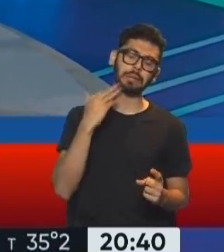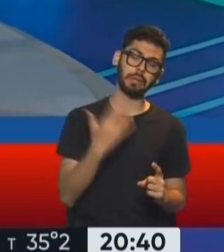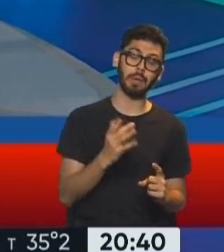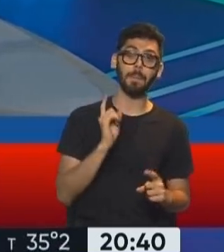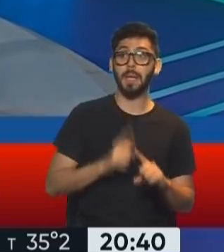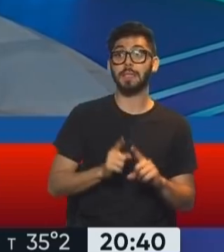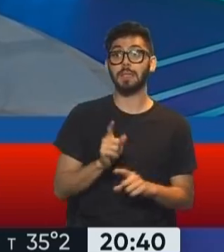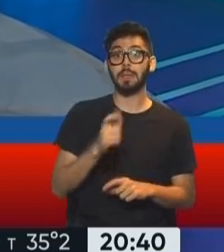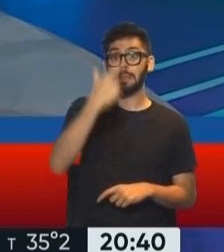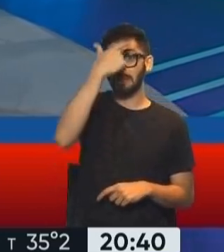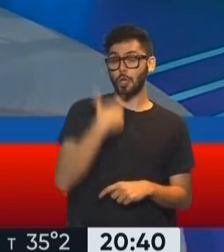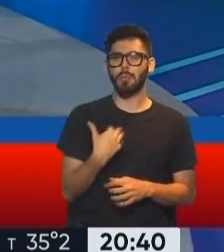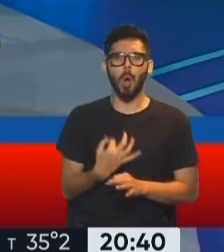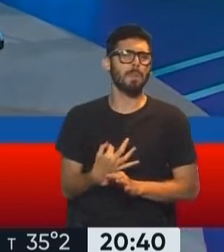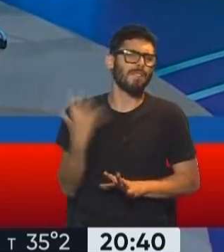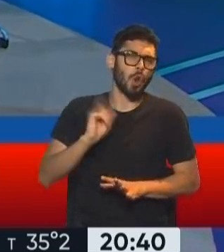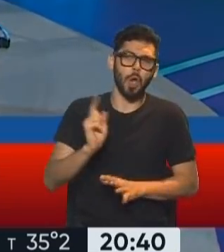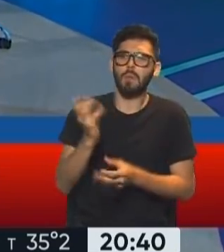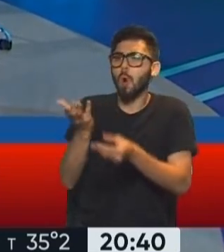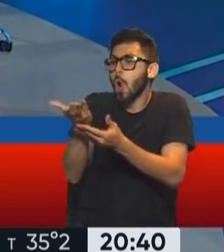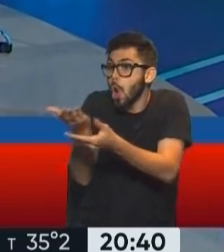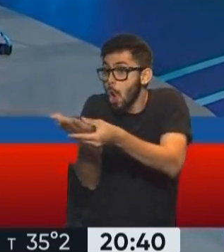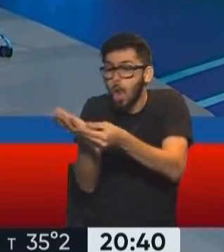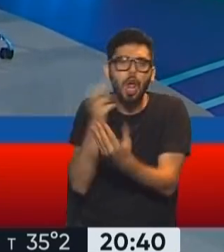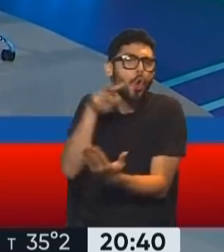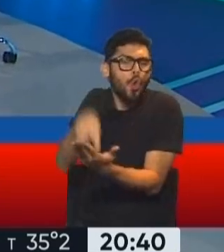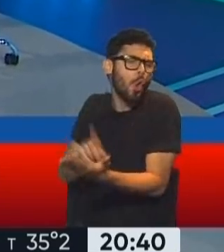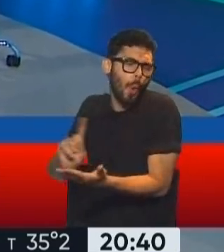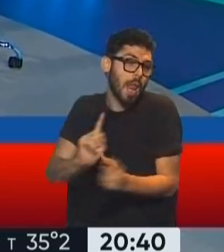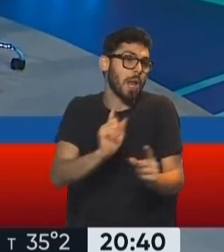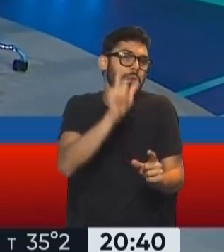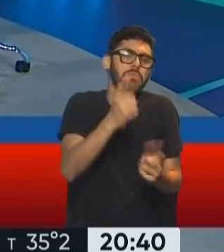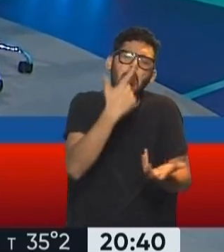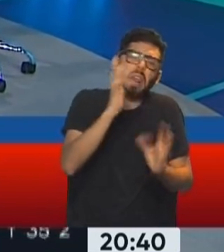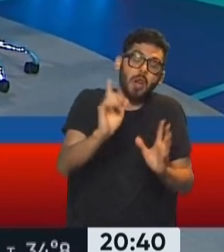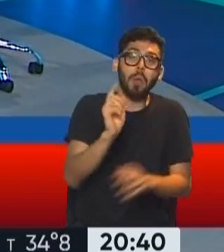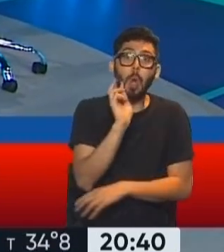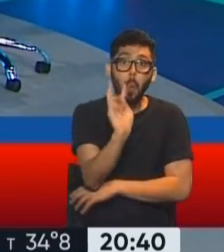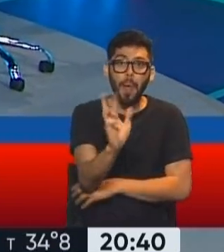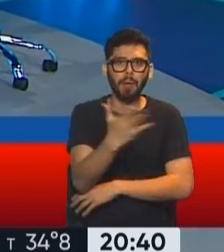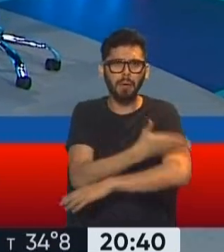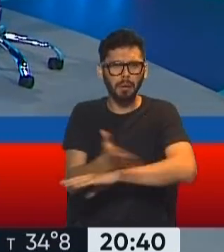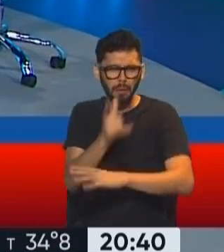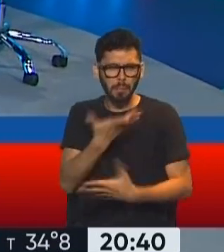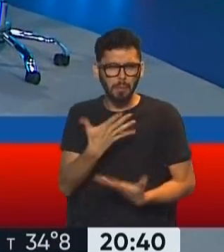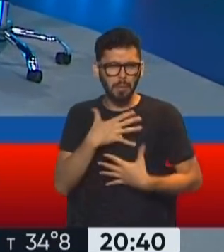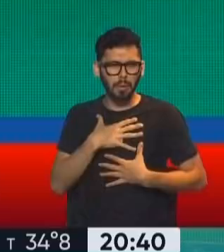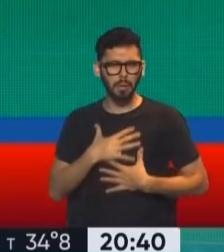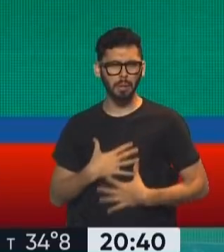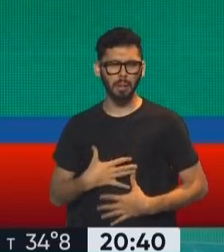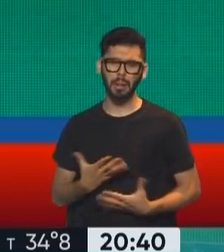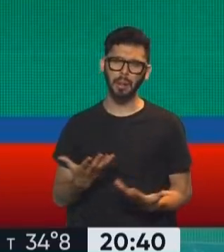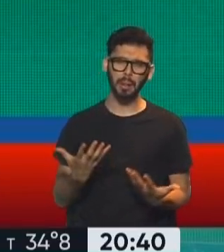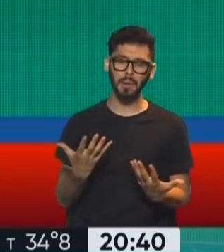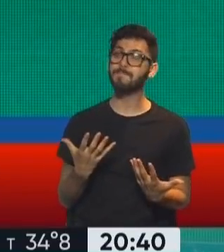es especialista, el que no va a leer la causa y que no tiene un interés particular, es realmente de desazón para todos. Claro, hay un desgaste, me parece,